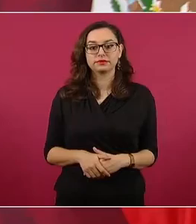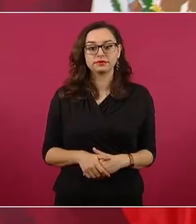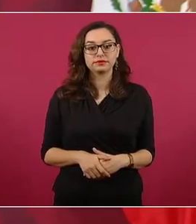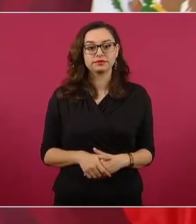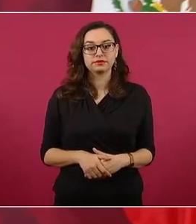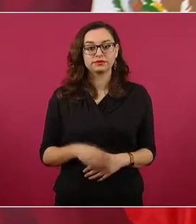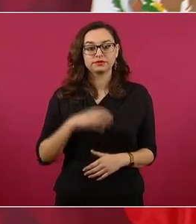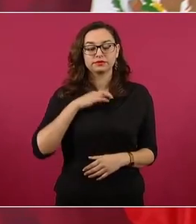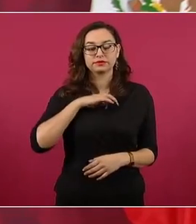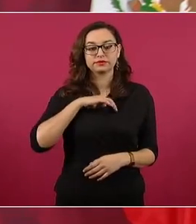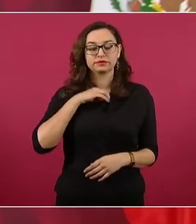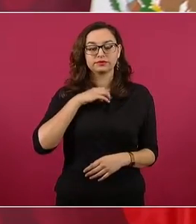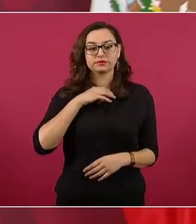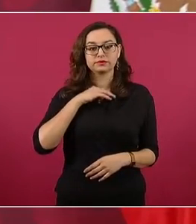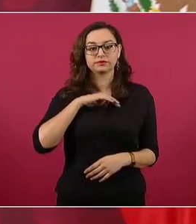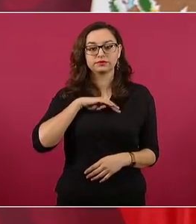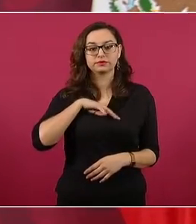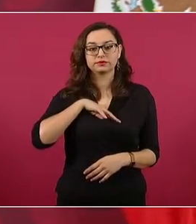pues, ir